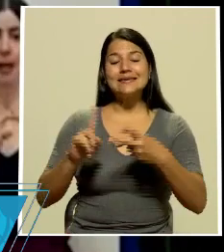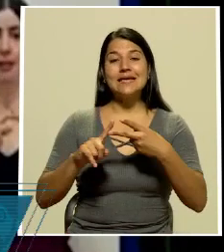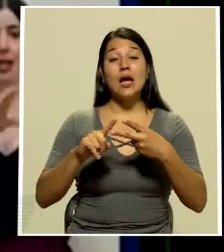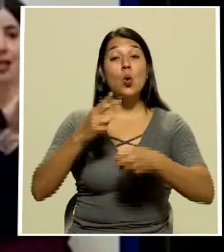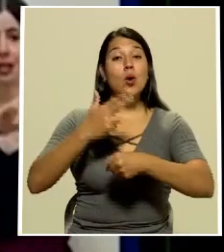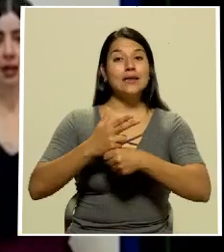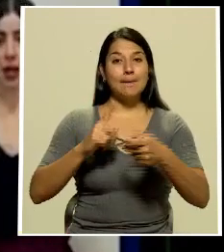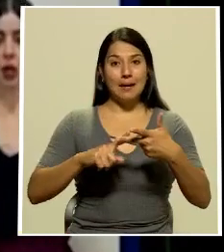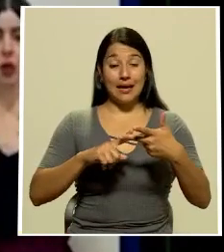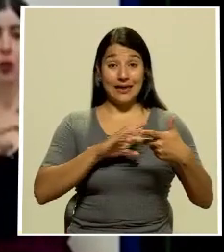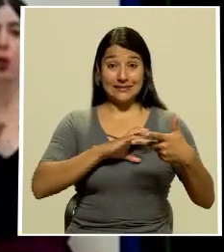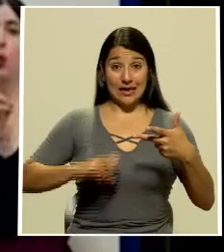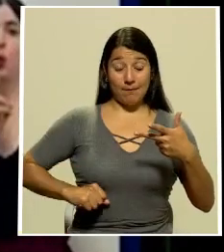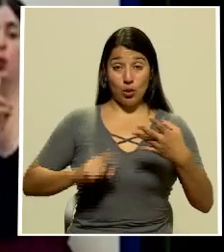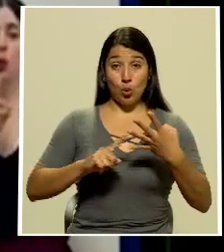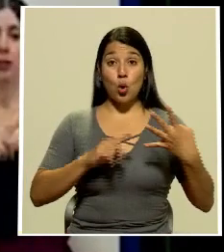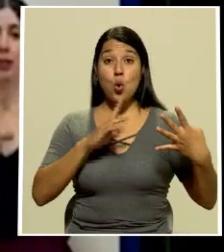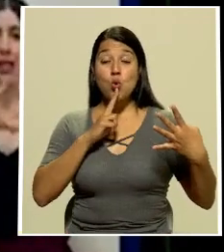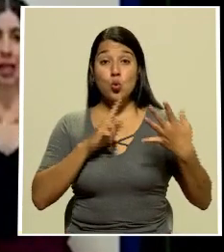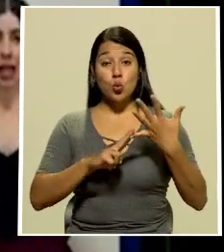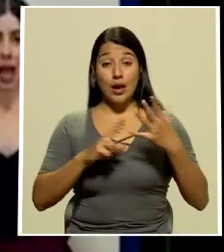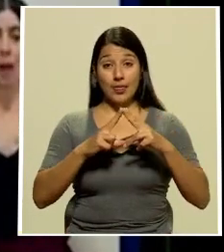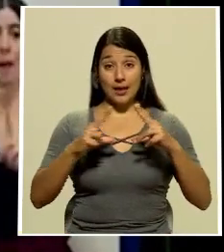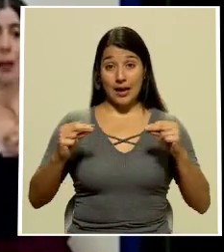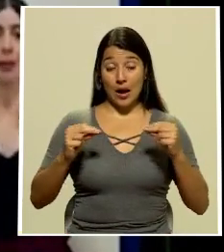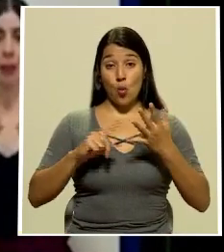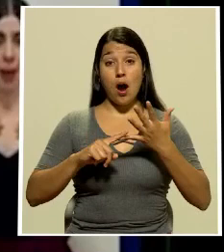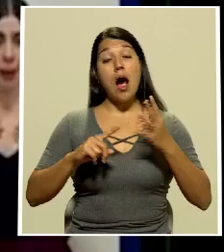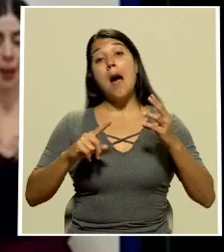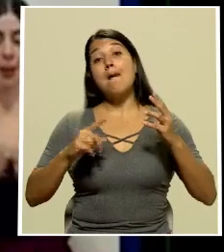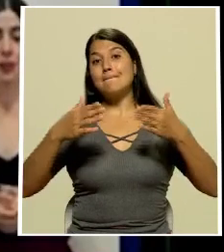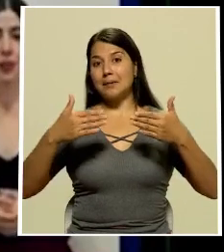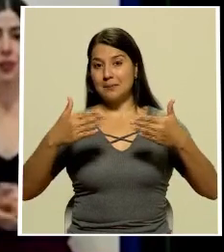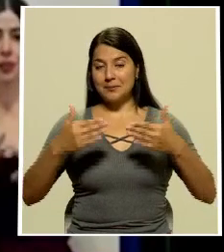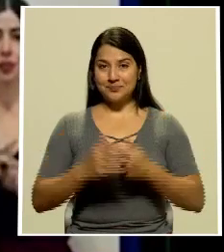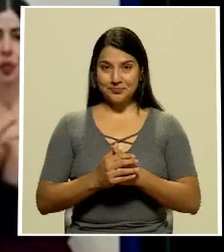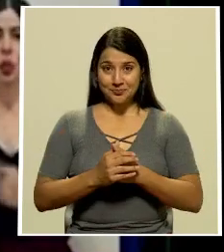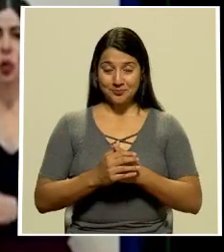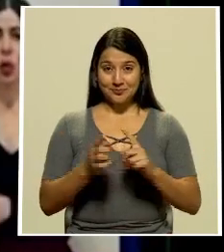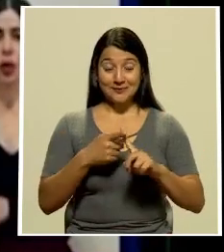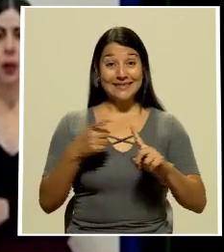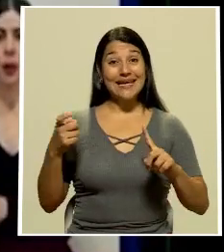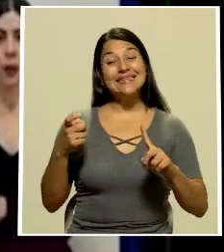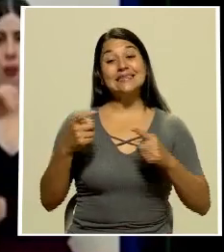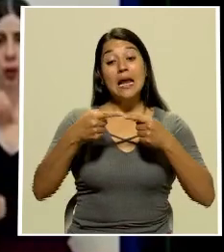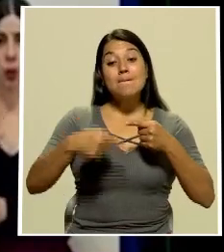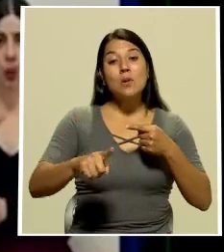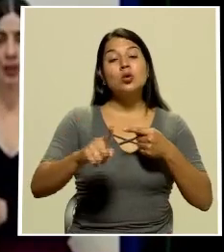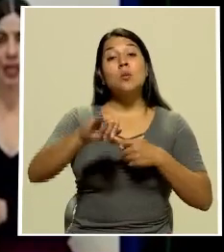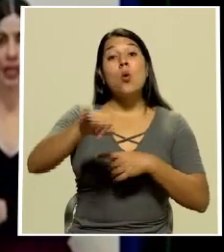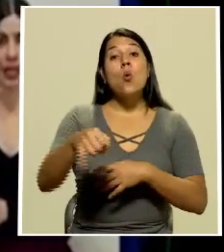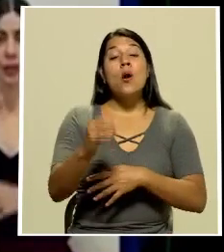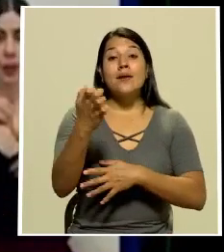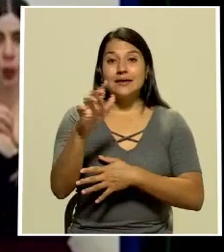El Salvador, Honduras, Nicaragua y Panamá, a partir del próximo